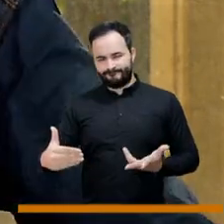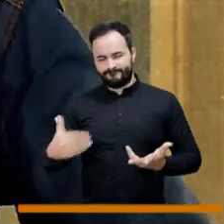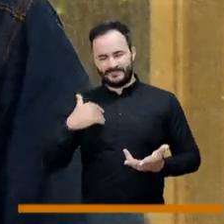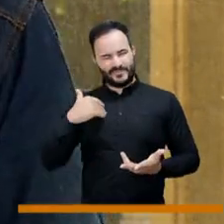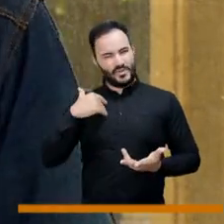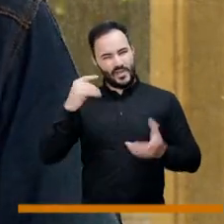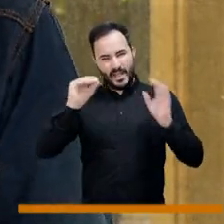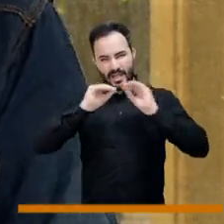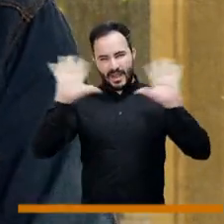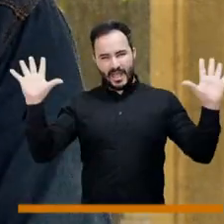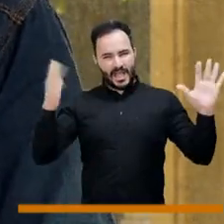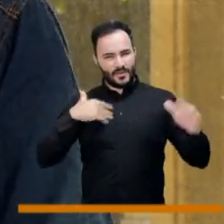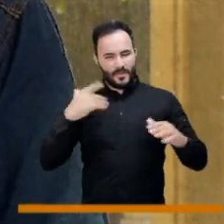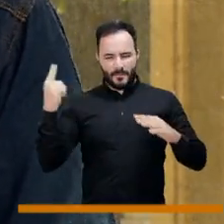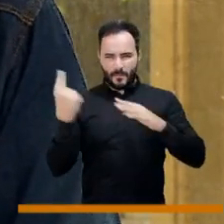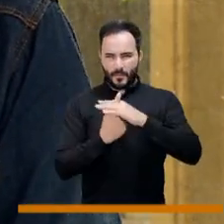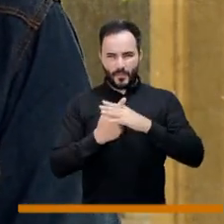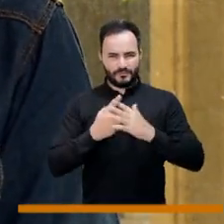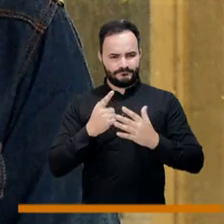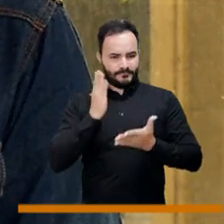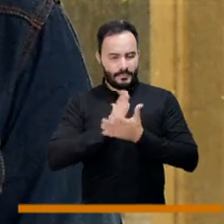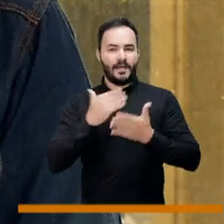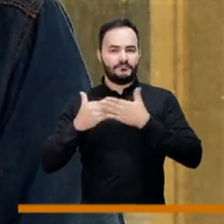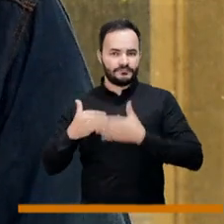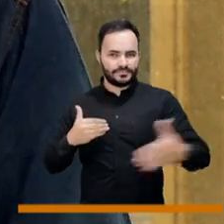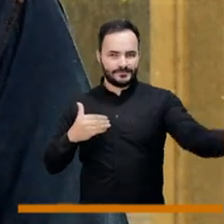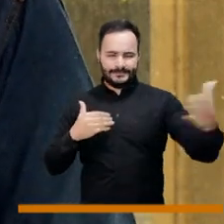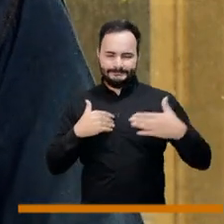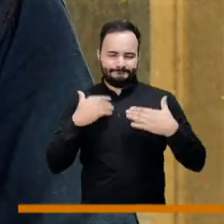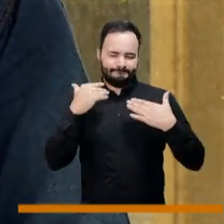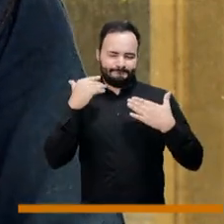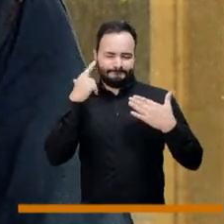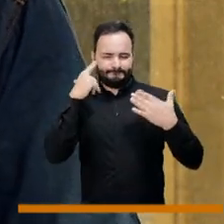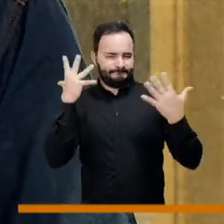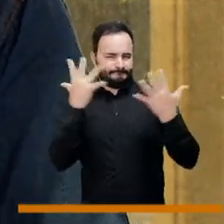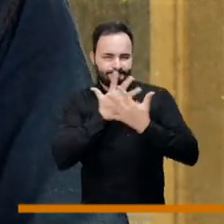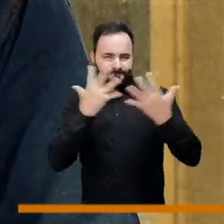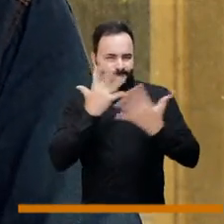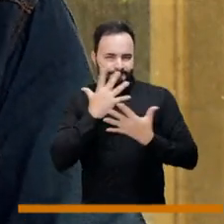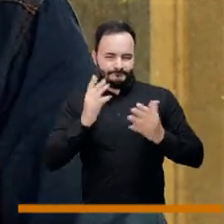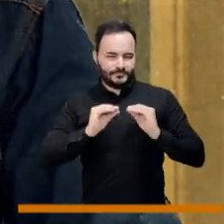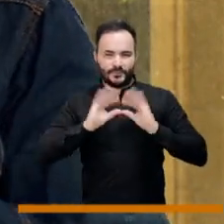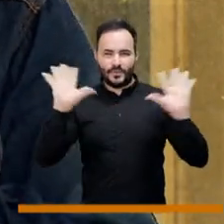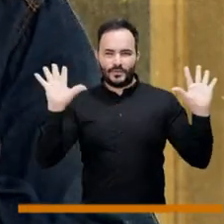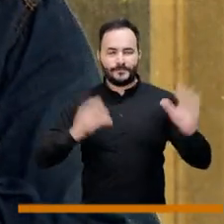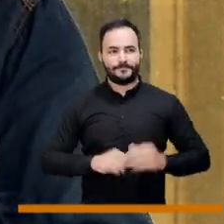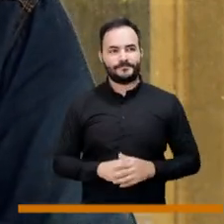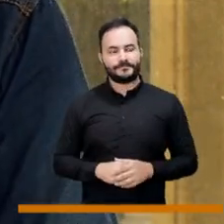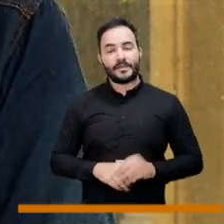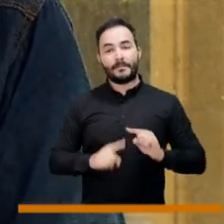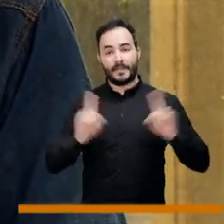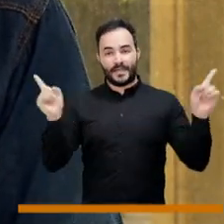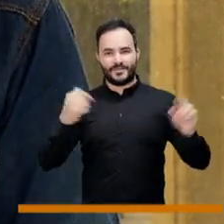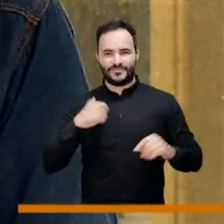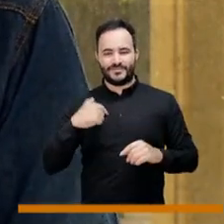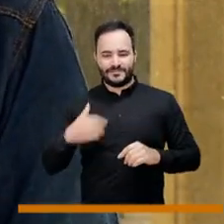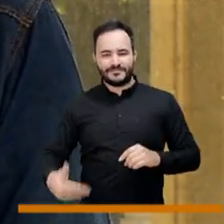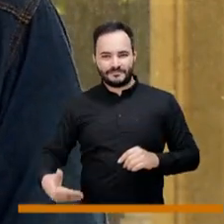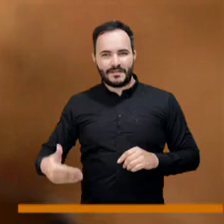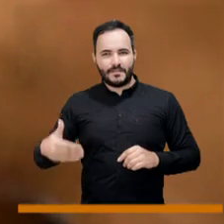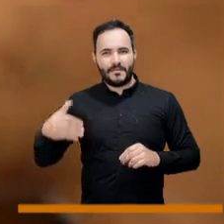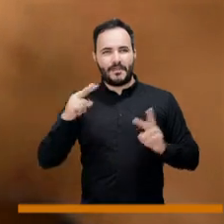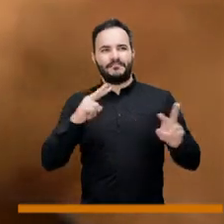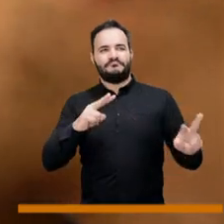mucha conciencia de cómo comenzó, pero sí tengo conciencia de cómo fue denigrando